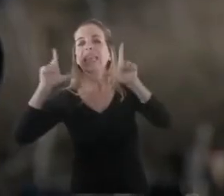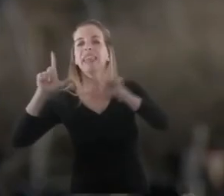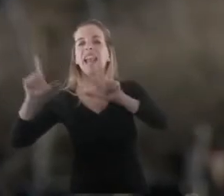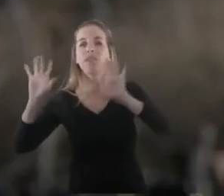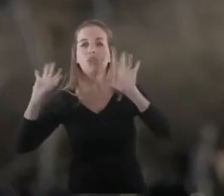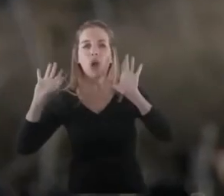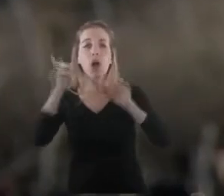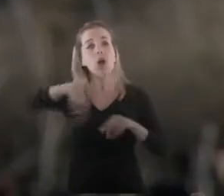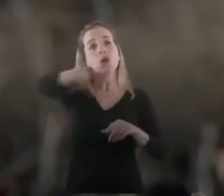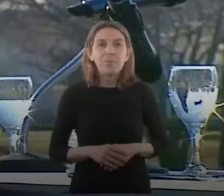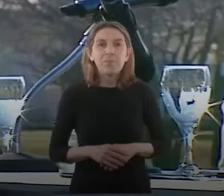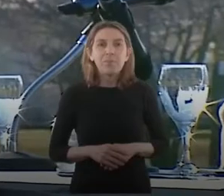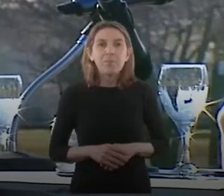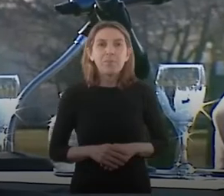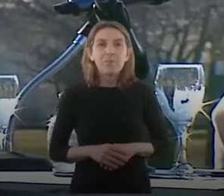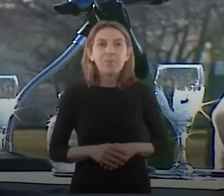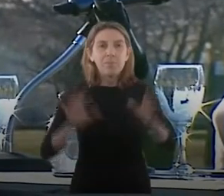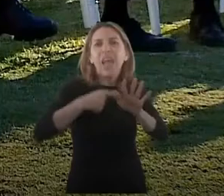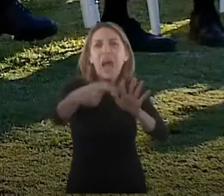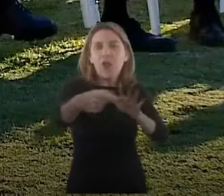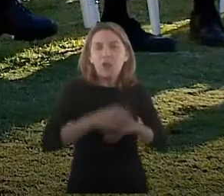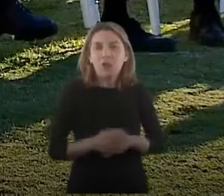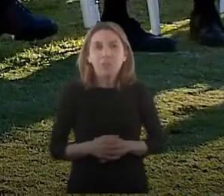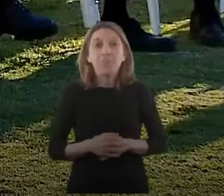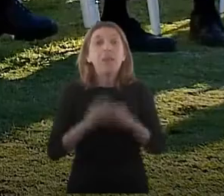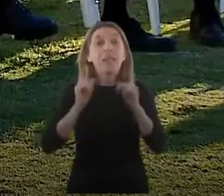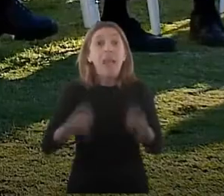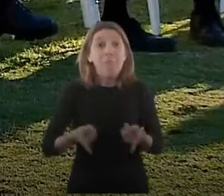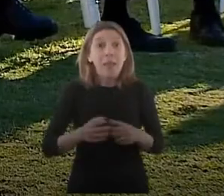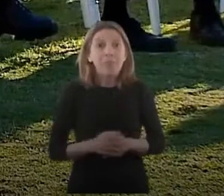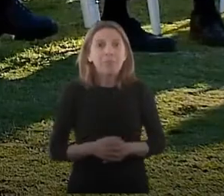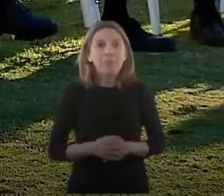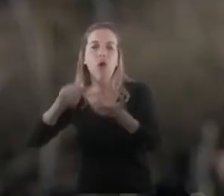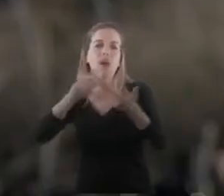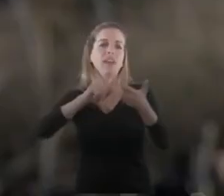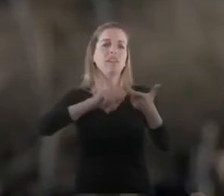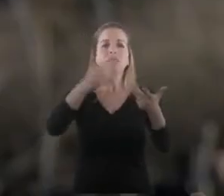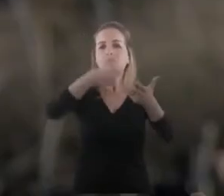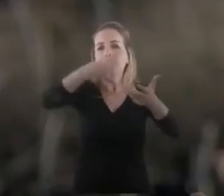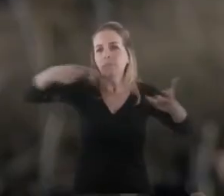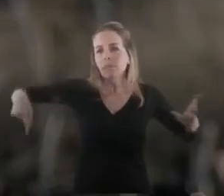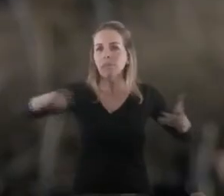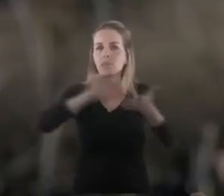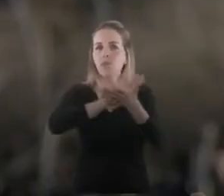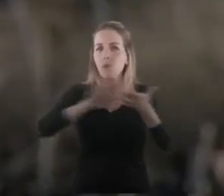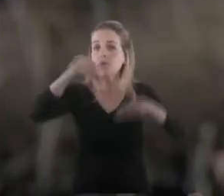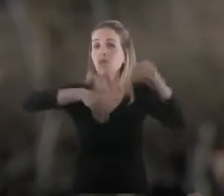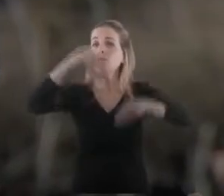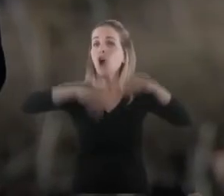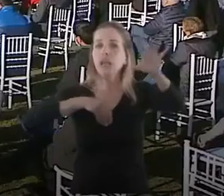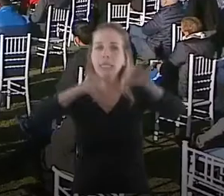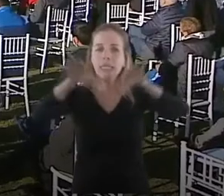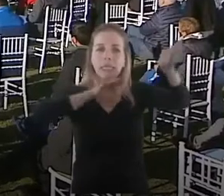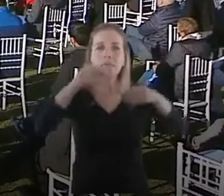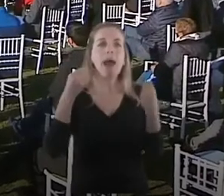se vota son diputados, senadores, legisladores provinciales, concejales. Lo que se vota es